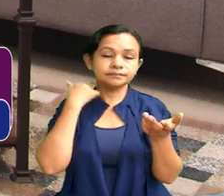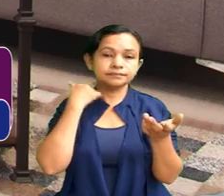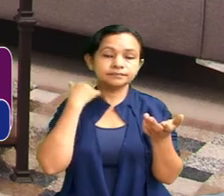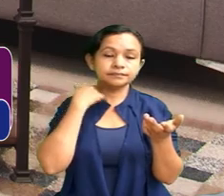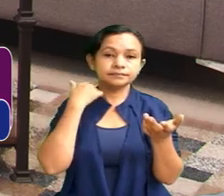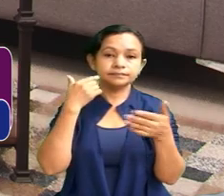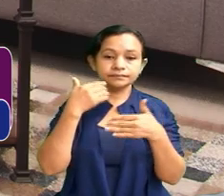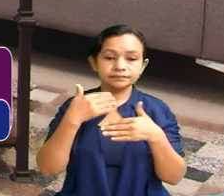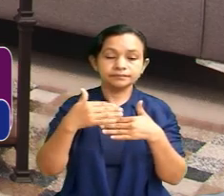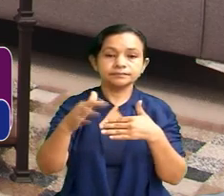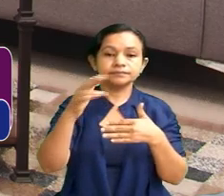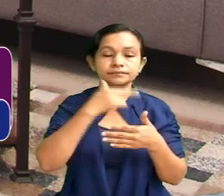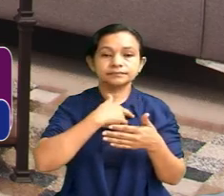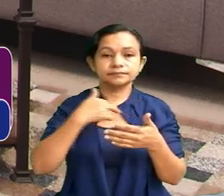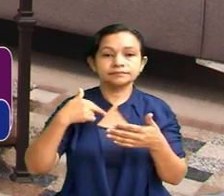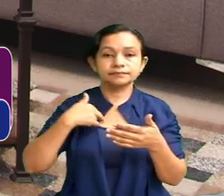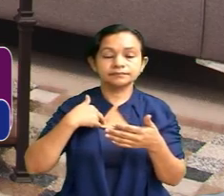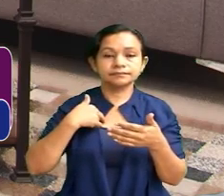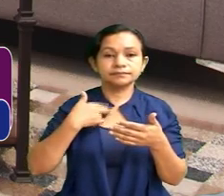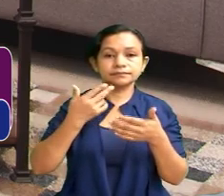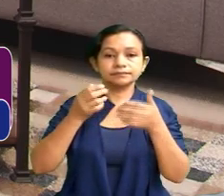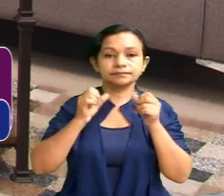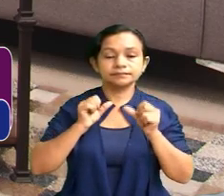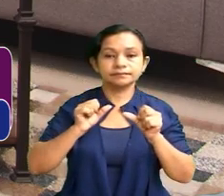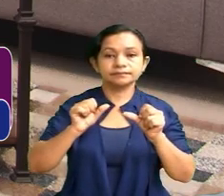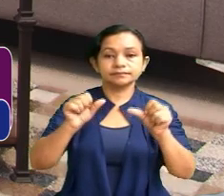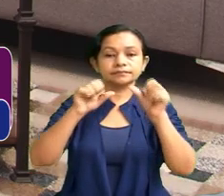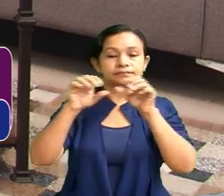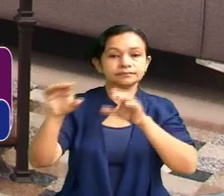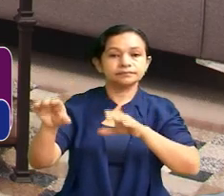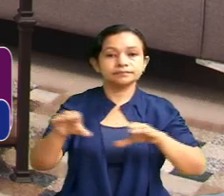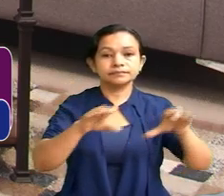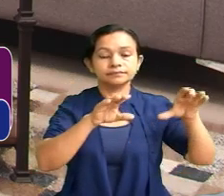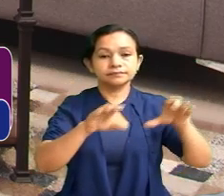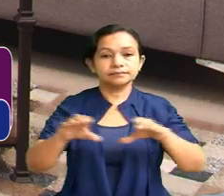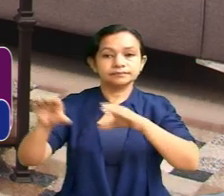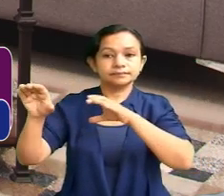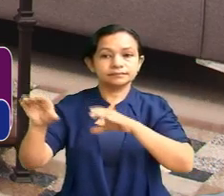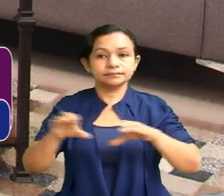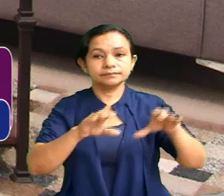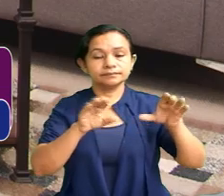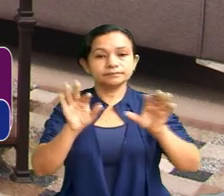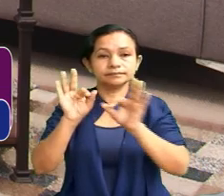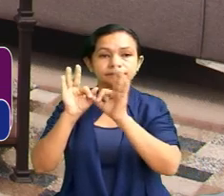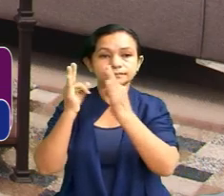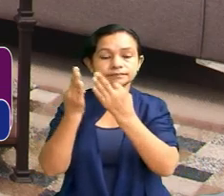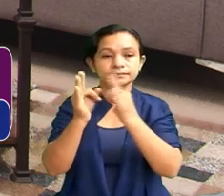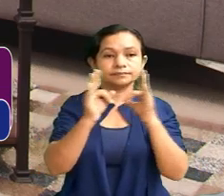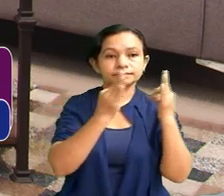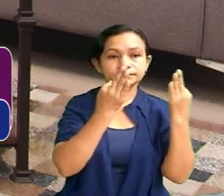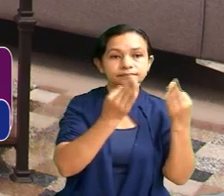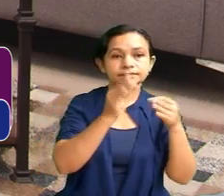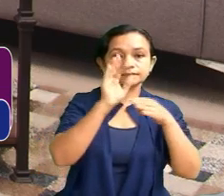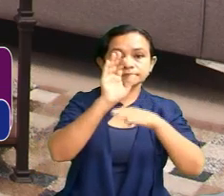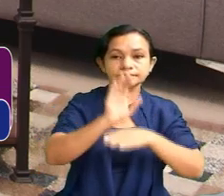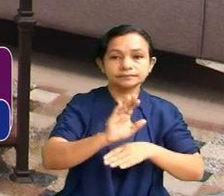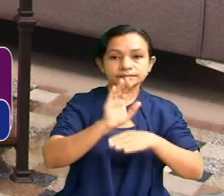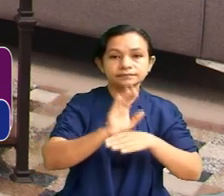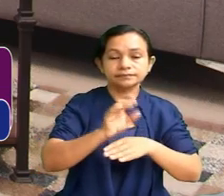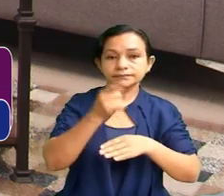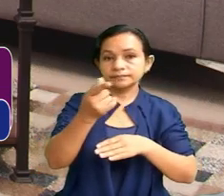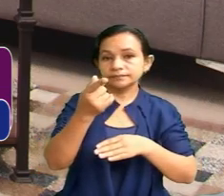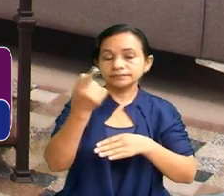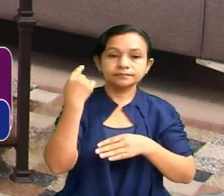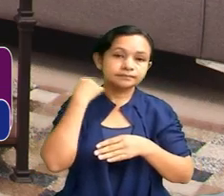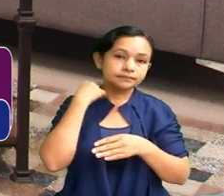duda eso se va a dar pues en la continuidad de las acciones de las familias de la tradición si vos has tenido la tradición de